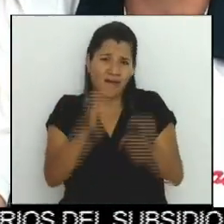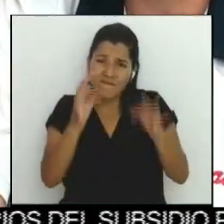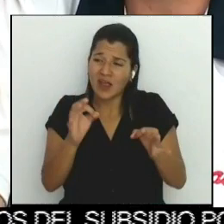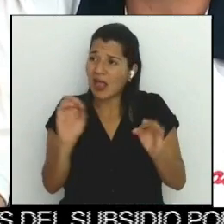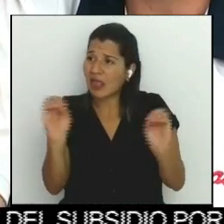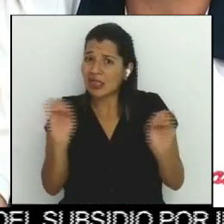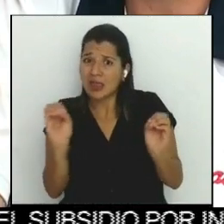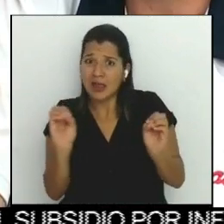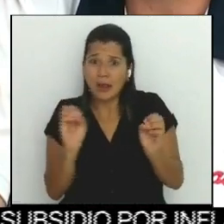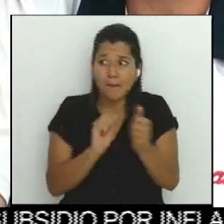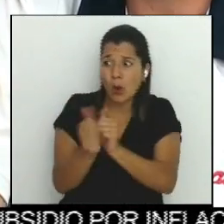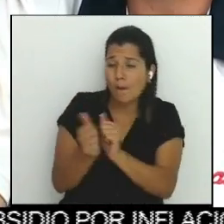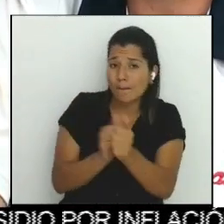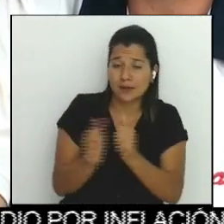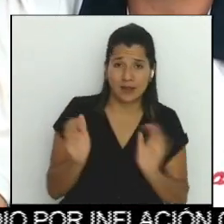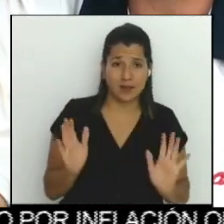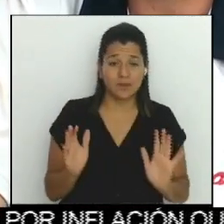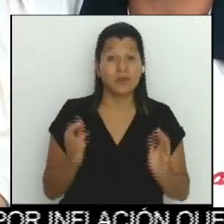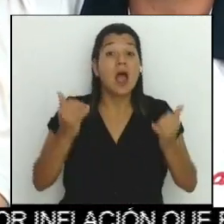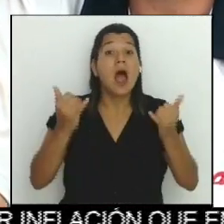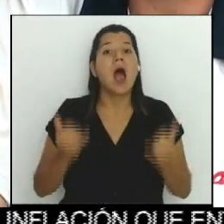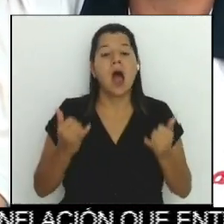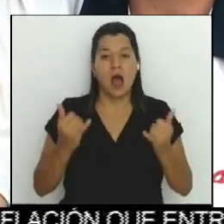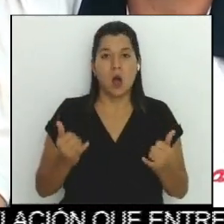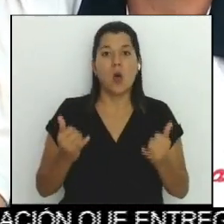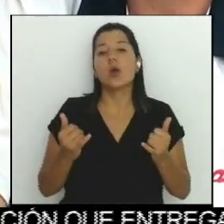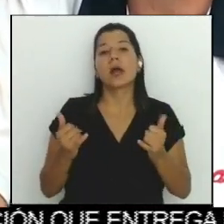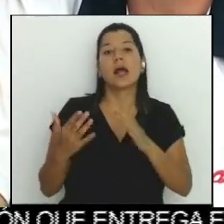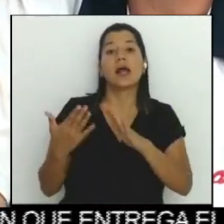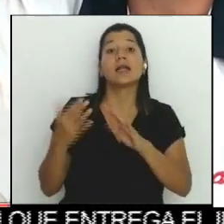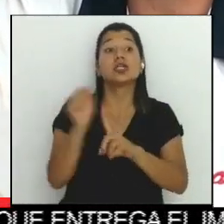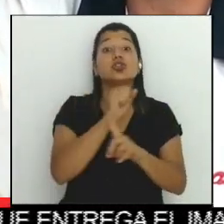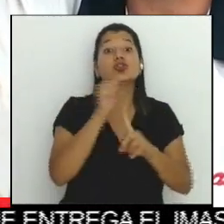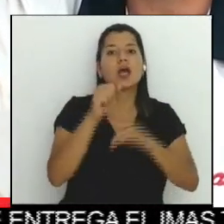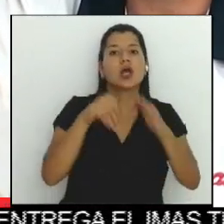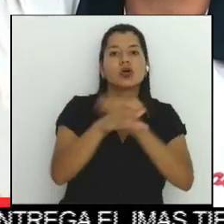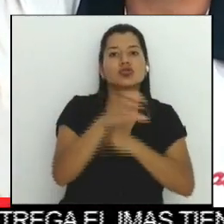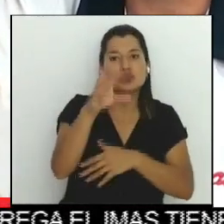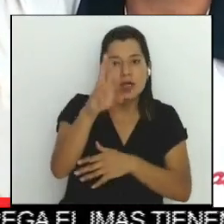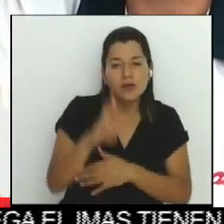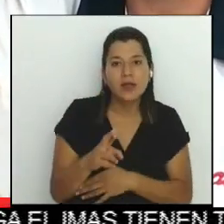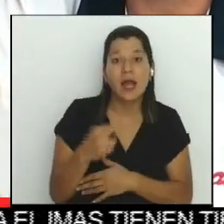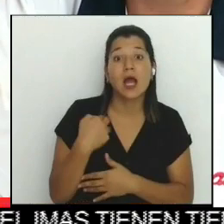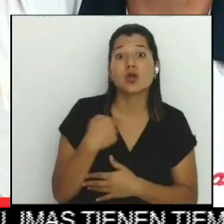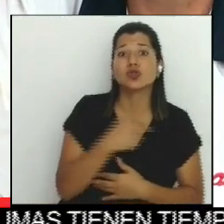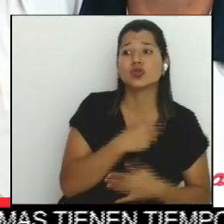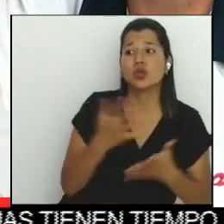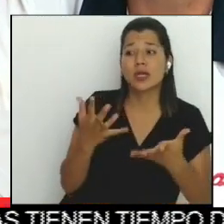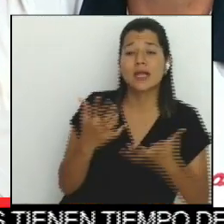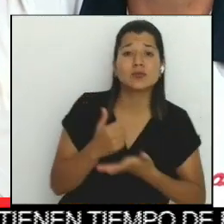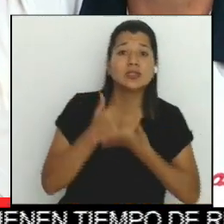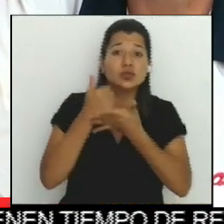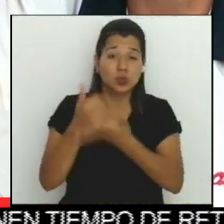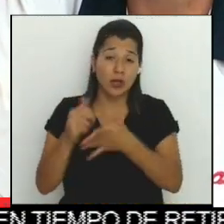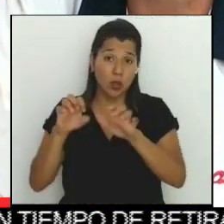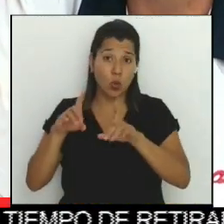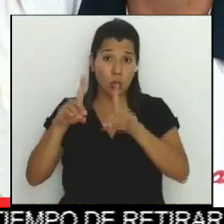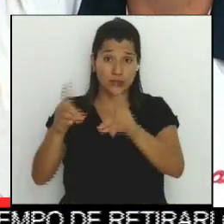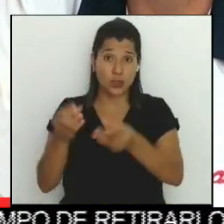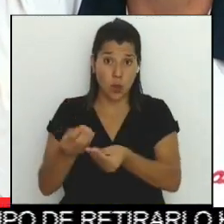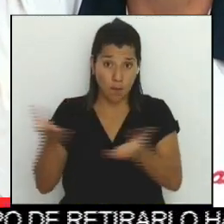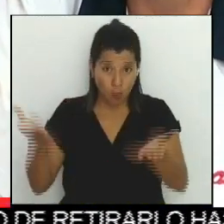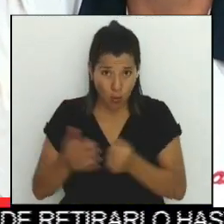tiene que quedarle claro a la sociedad costarricense, no como han querido vender la mentira, mentira tras